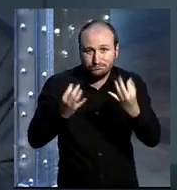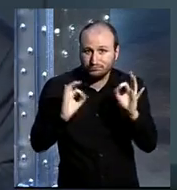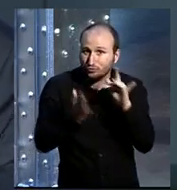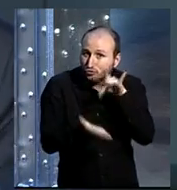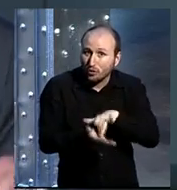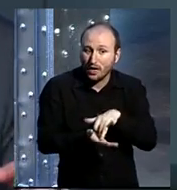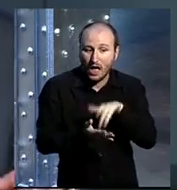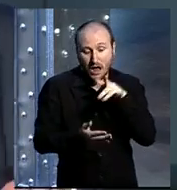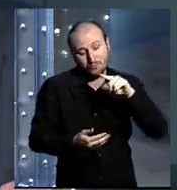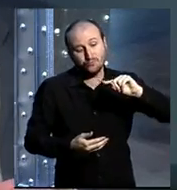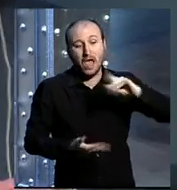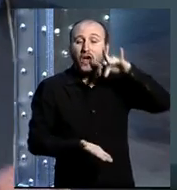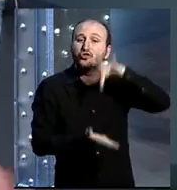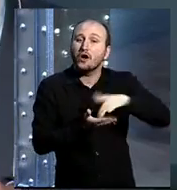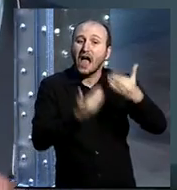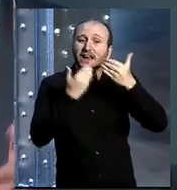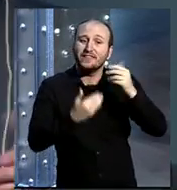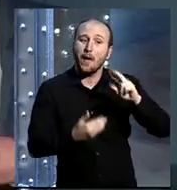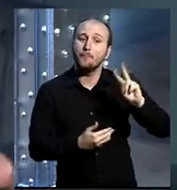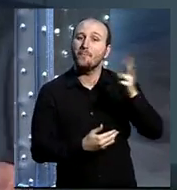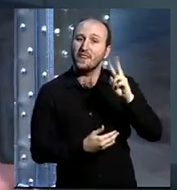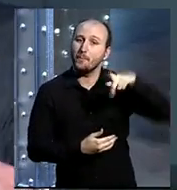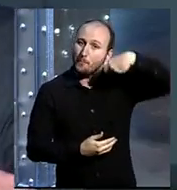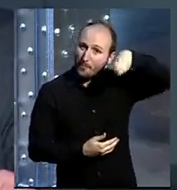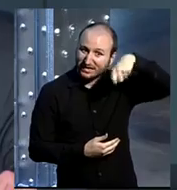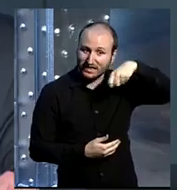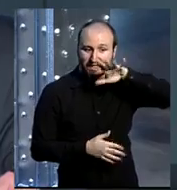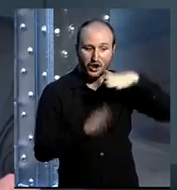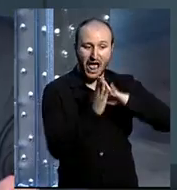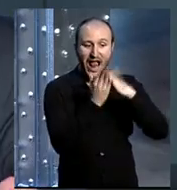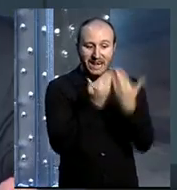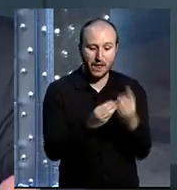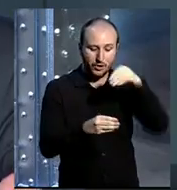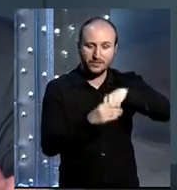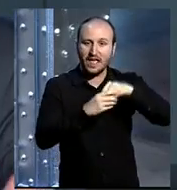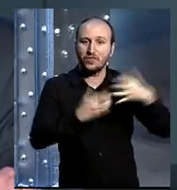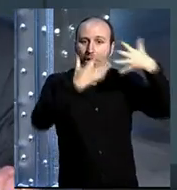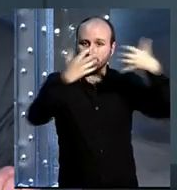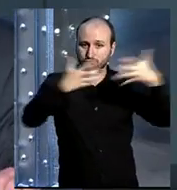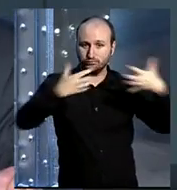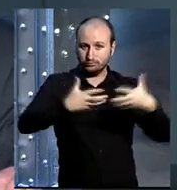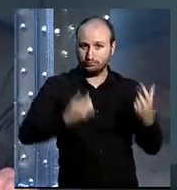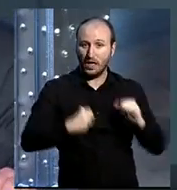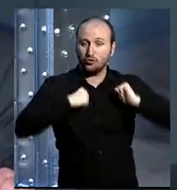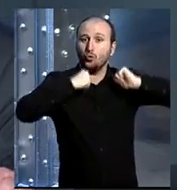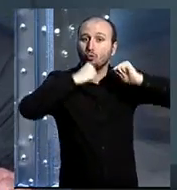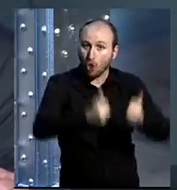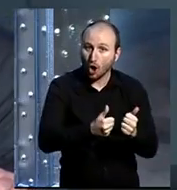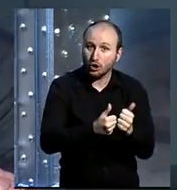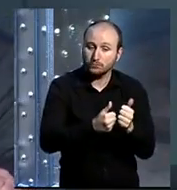la vicepresidenta primera que el libro aparece con una introducción en la que ella, precisamente,